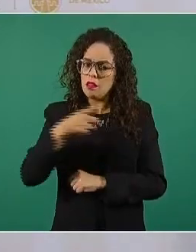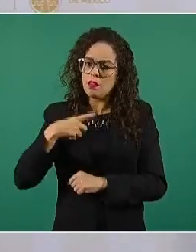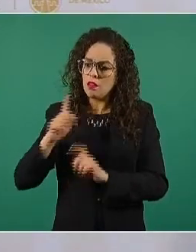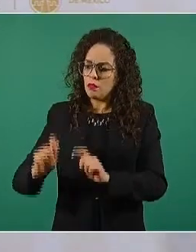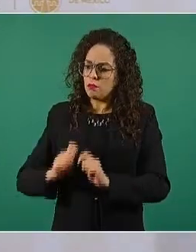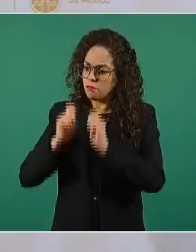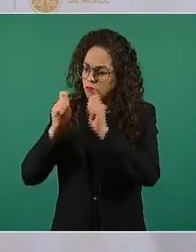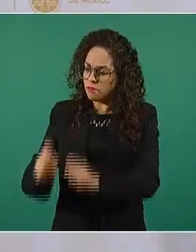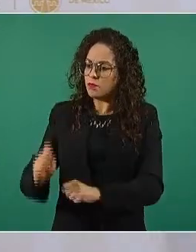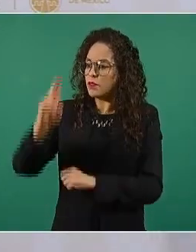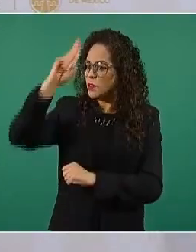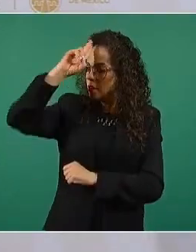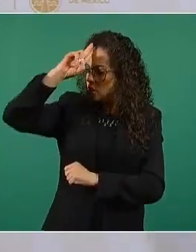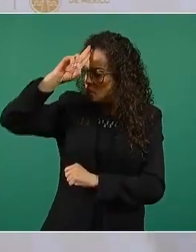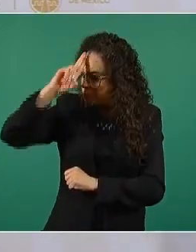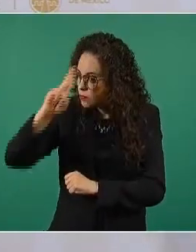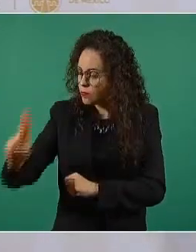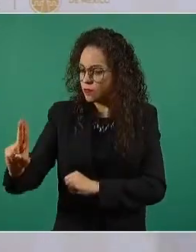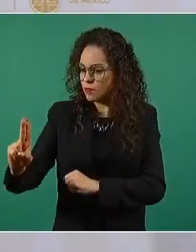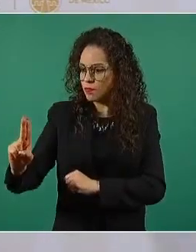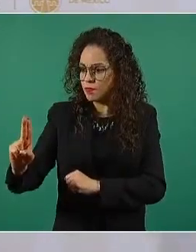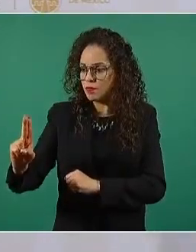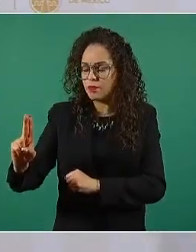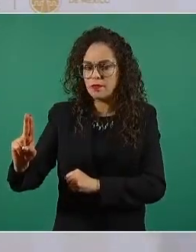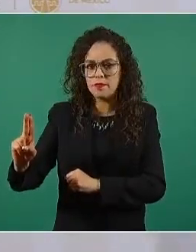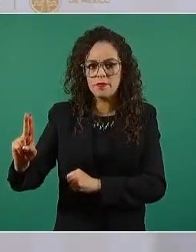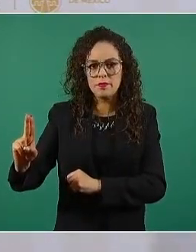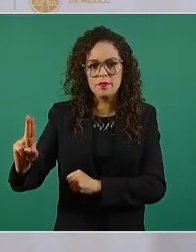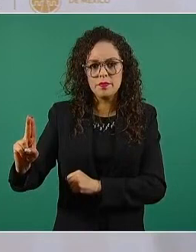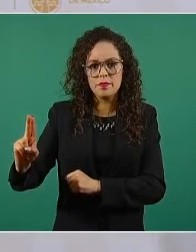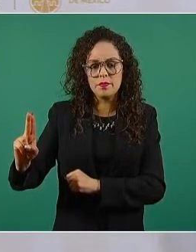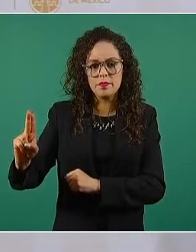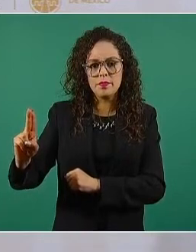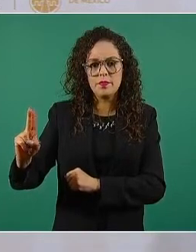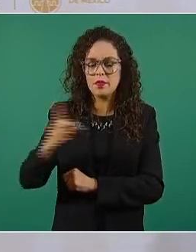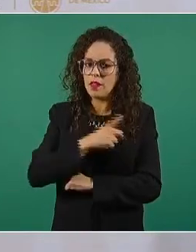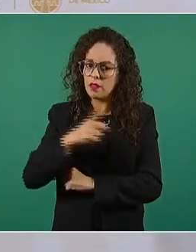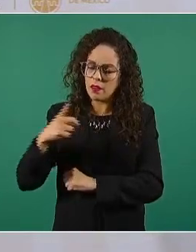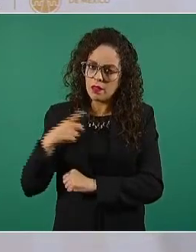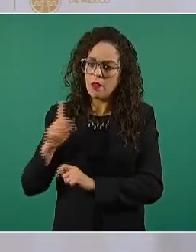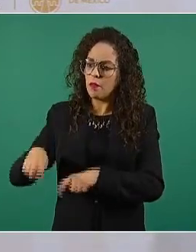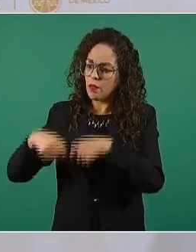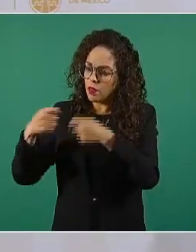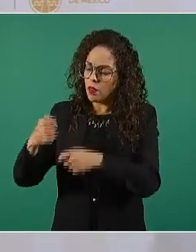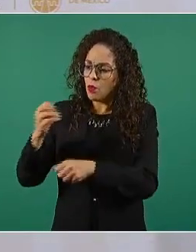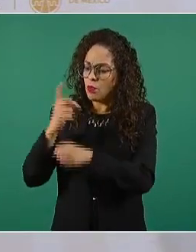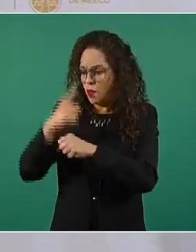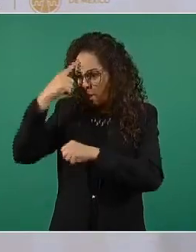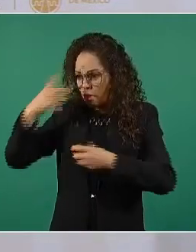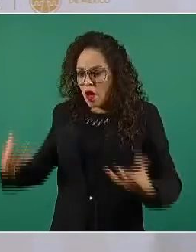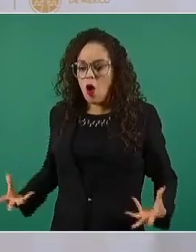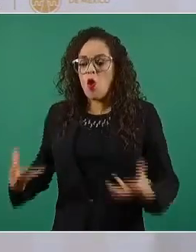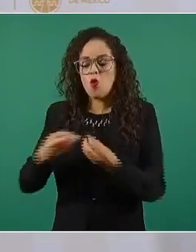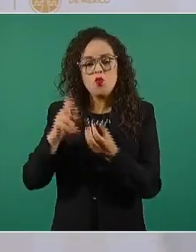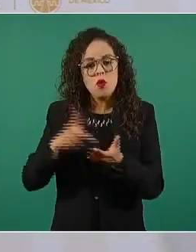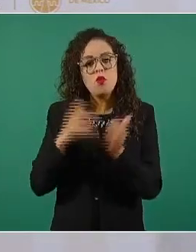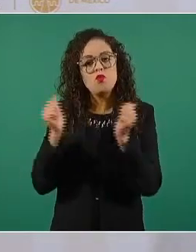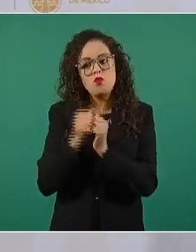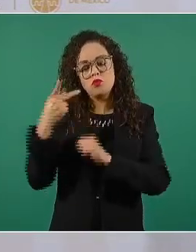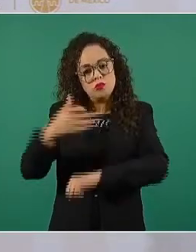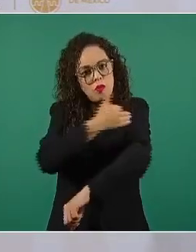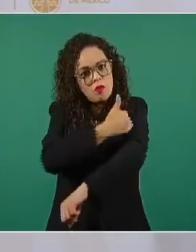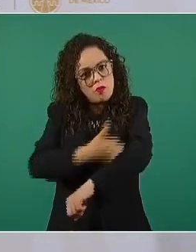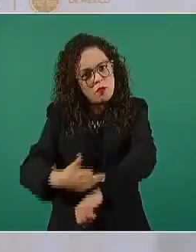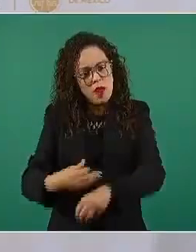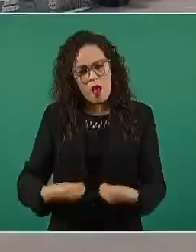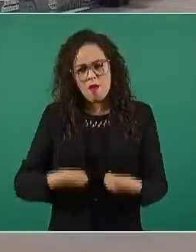el honor de poder reunirse con sus familias y tener la dignidad de poder vivir con sus familias